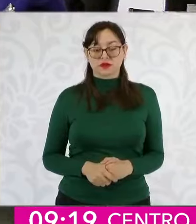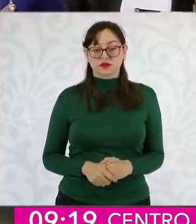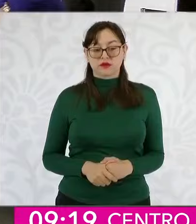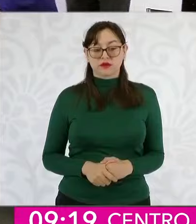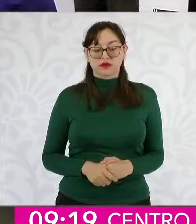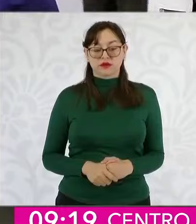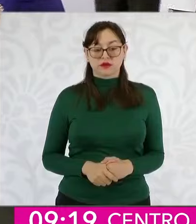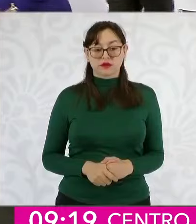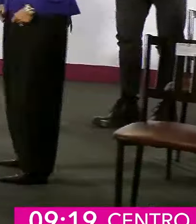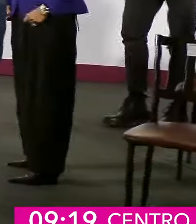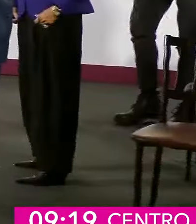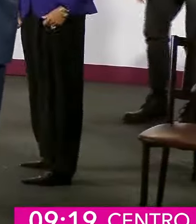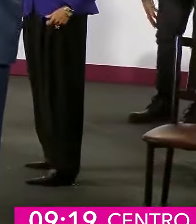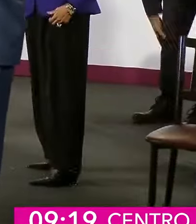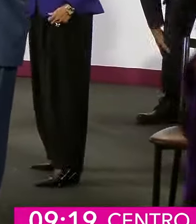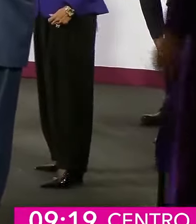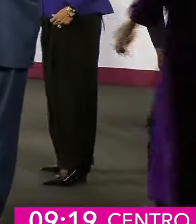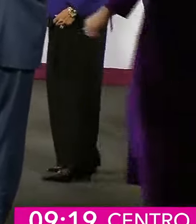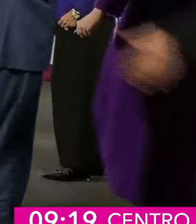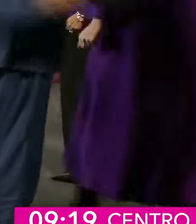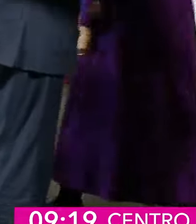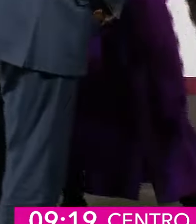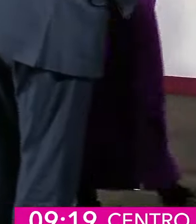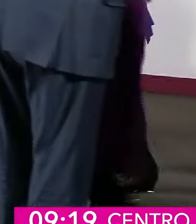nuestro para acá.